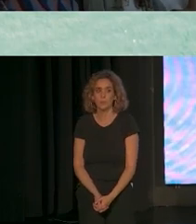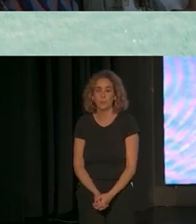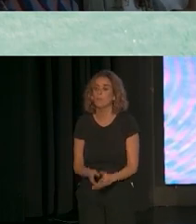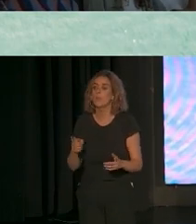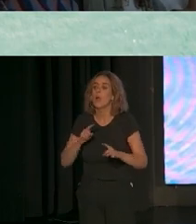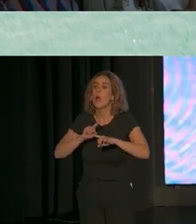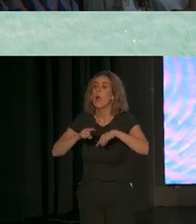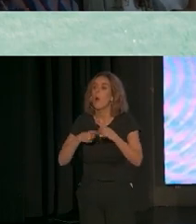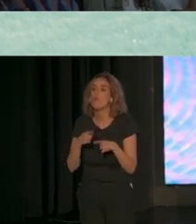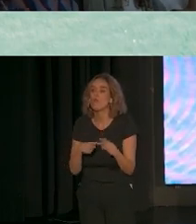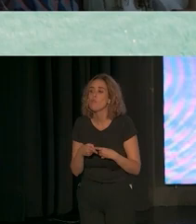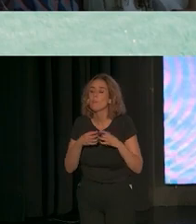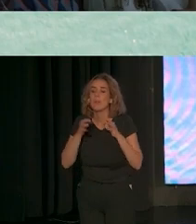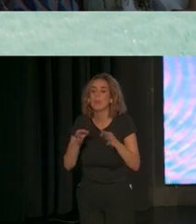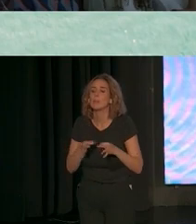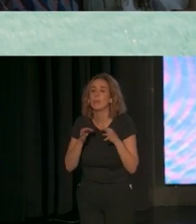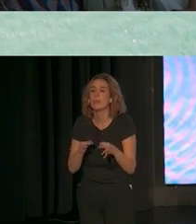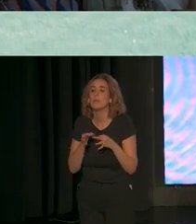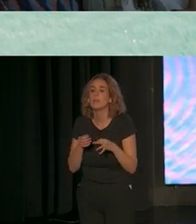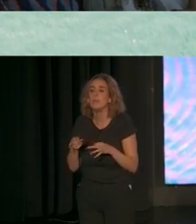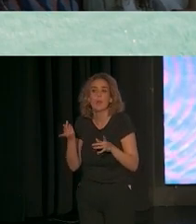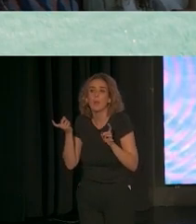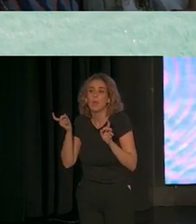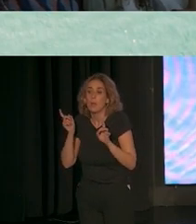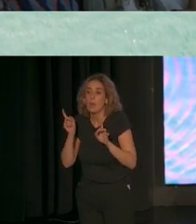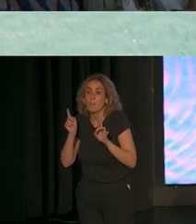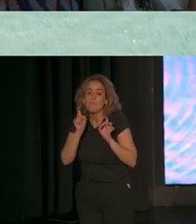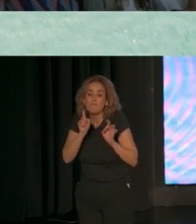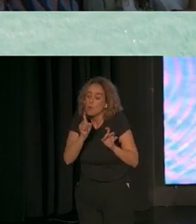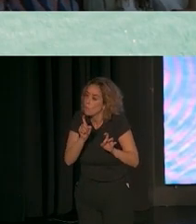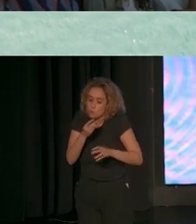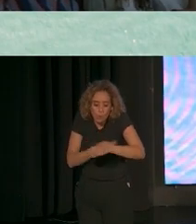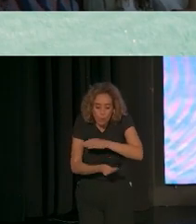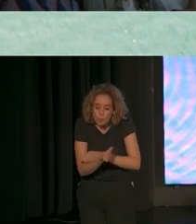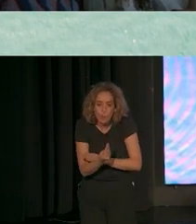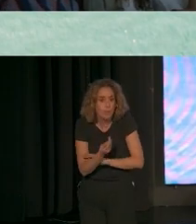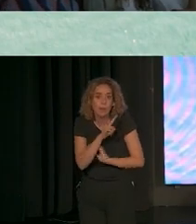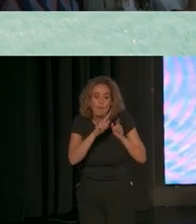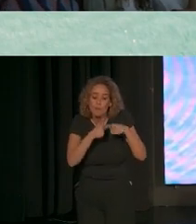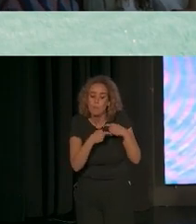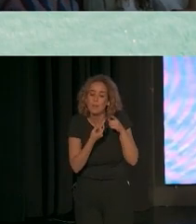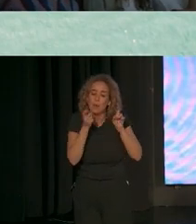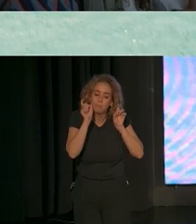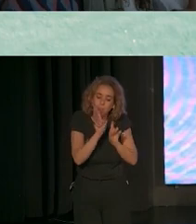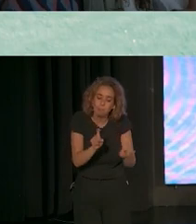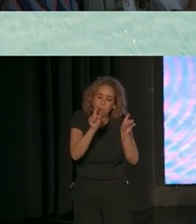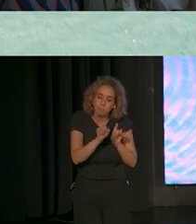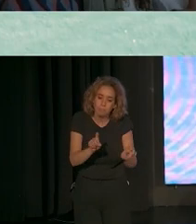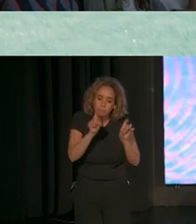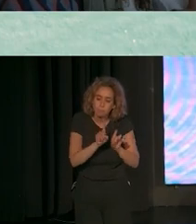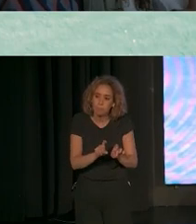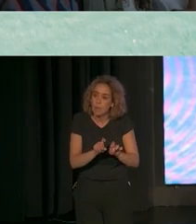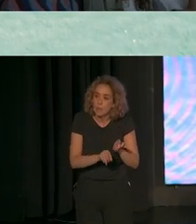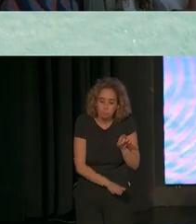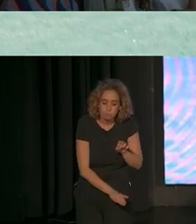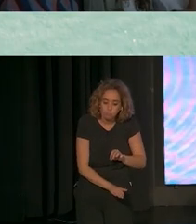La familia siempre ha sido el profesor desde que nace el niño o la niña. Son los que llevan al niño o la niña a lo